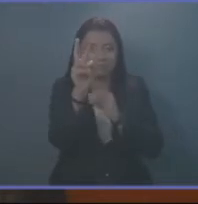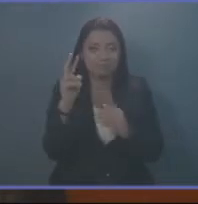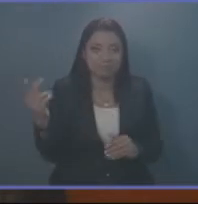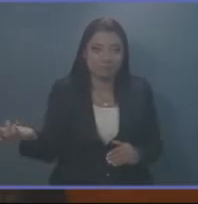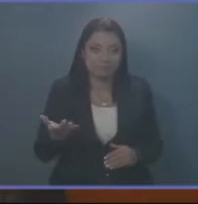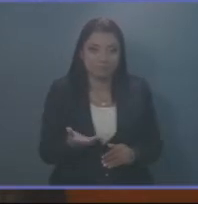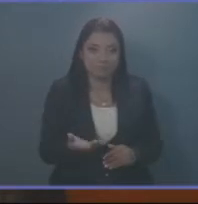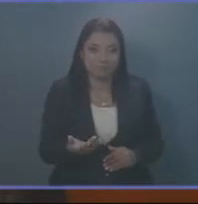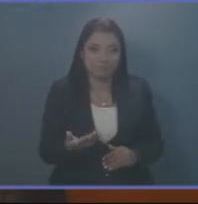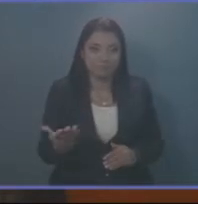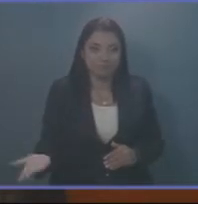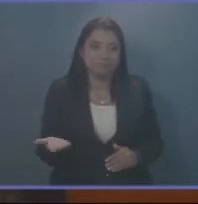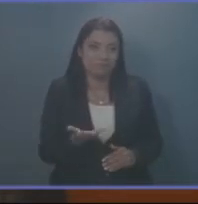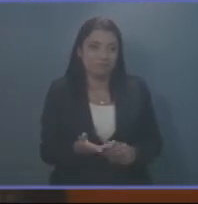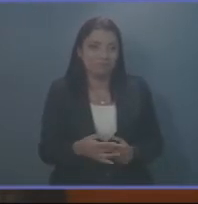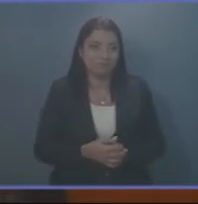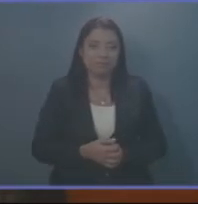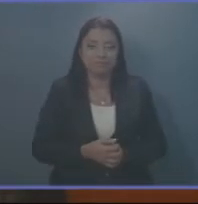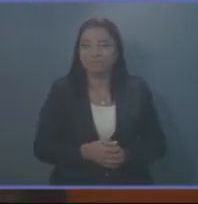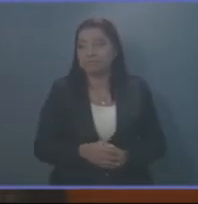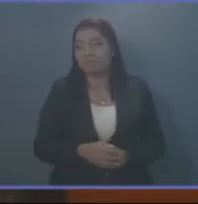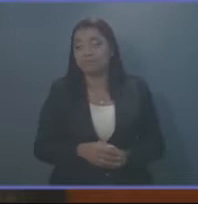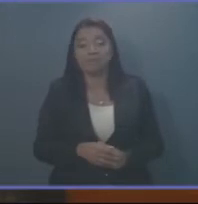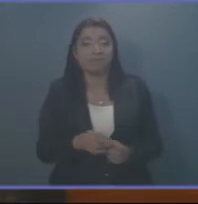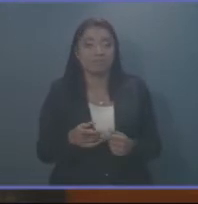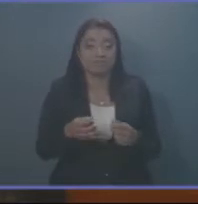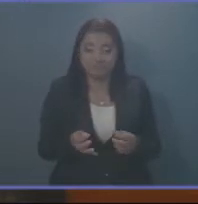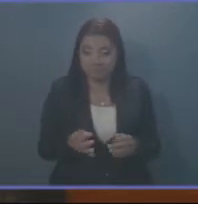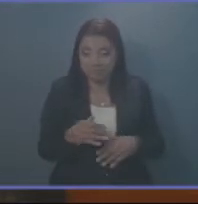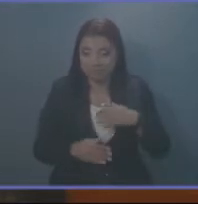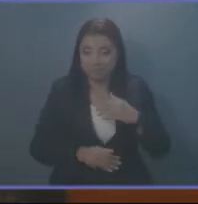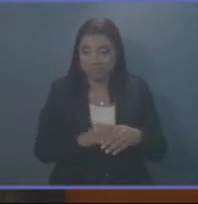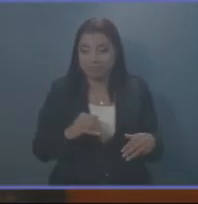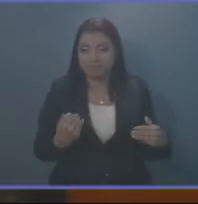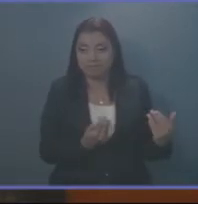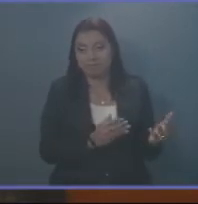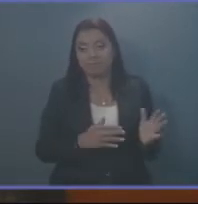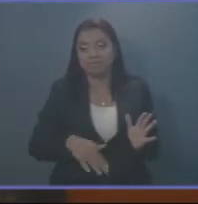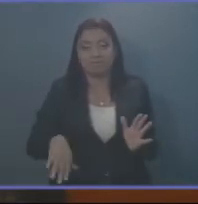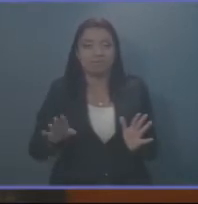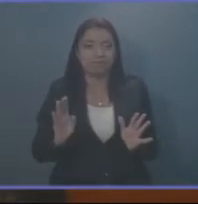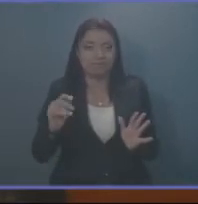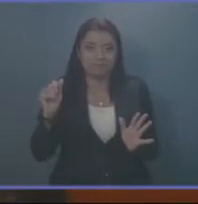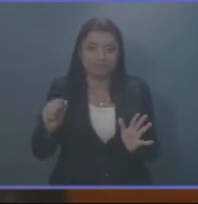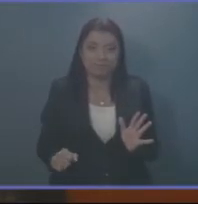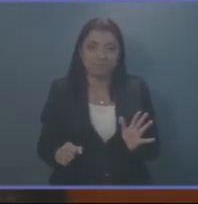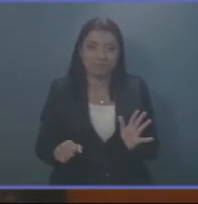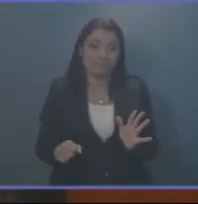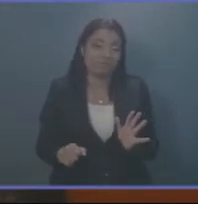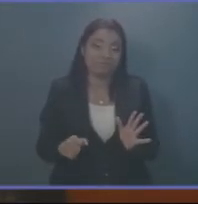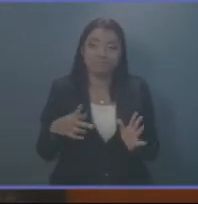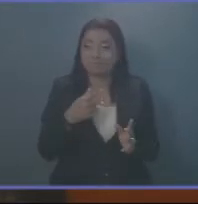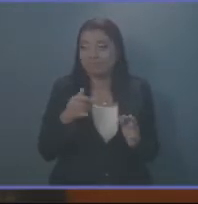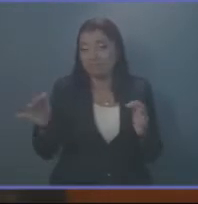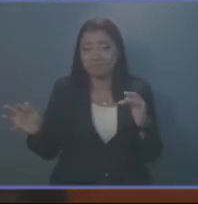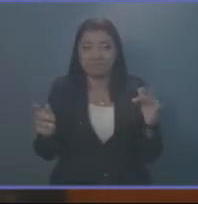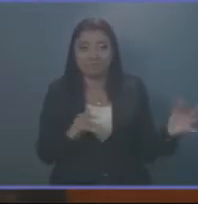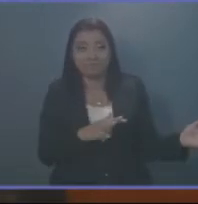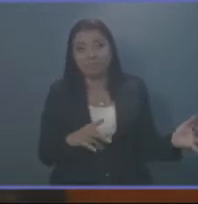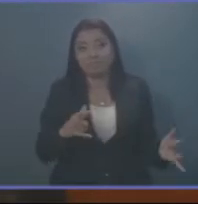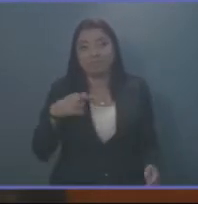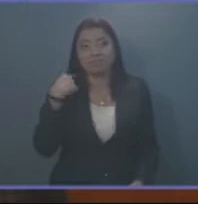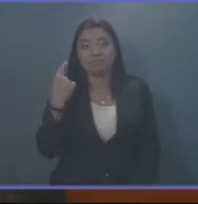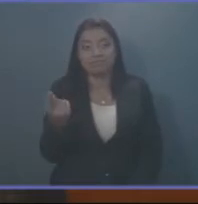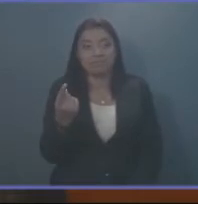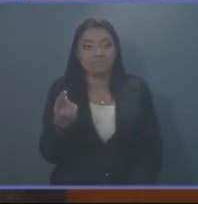de ejecutar de manera conjunta con los veteranos de ambos lados, tanto